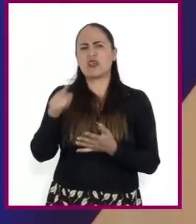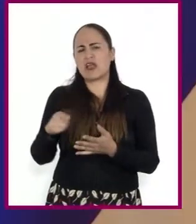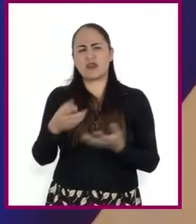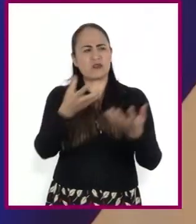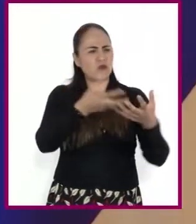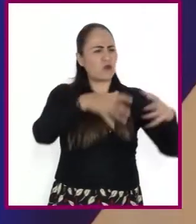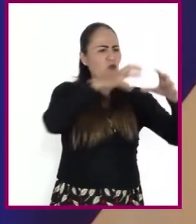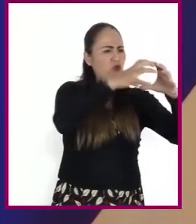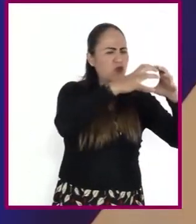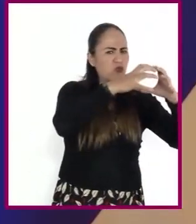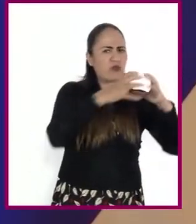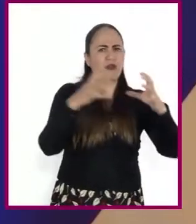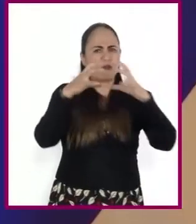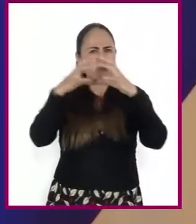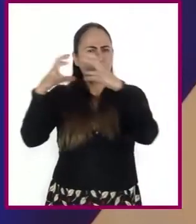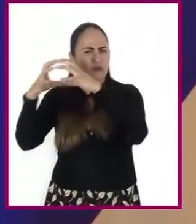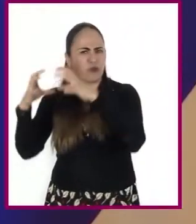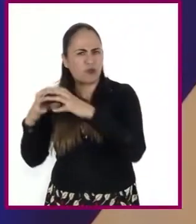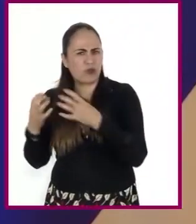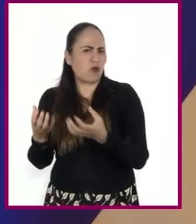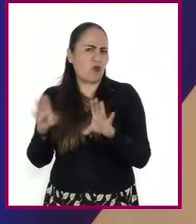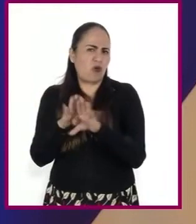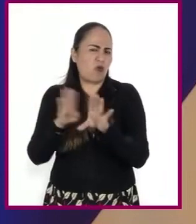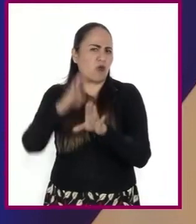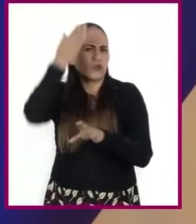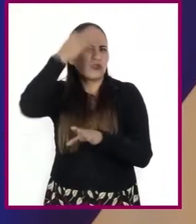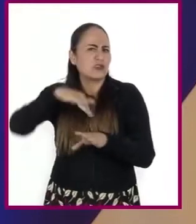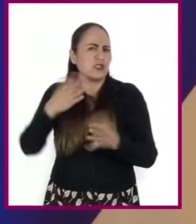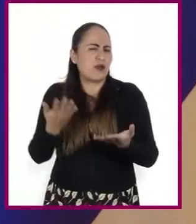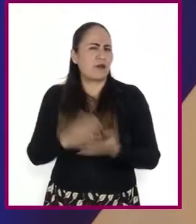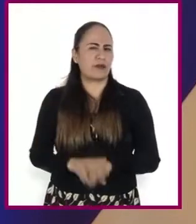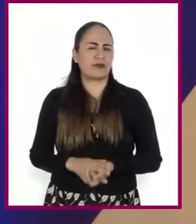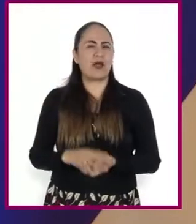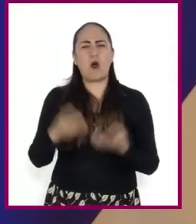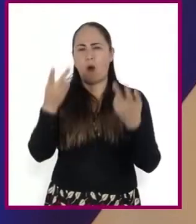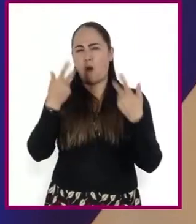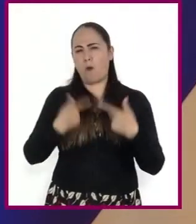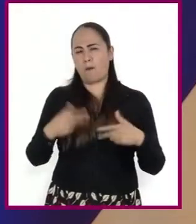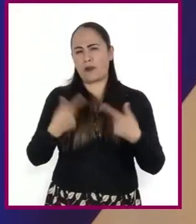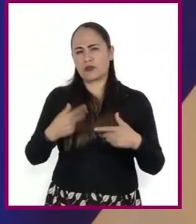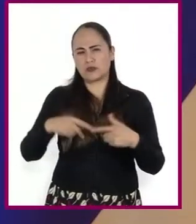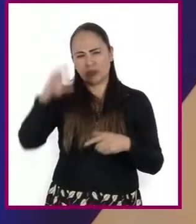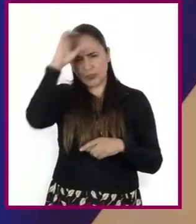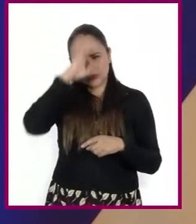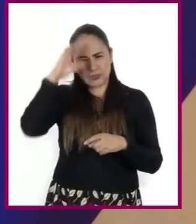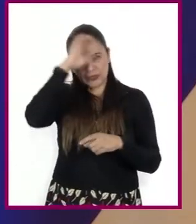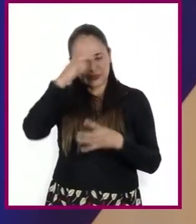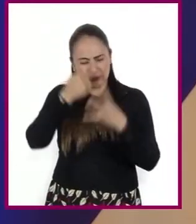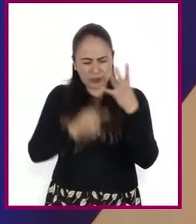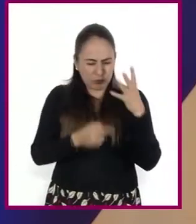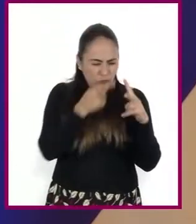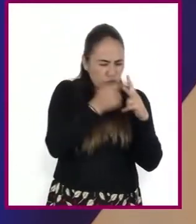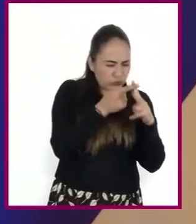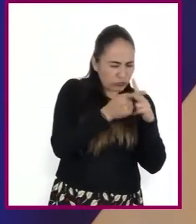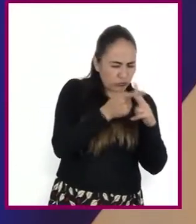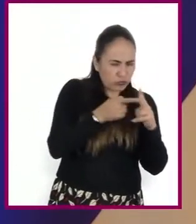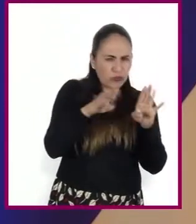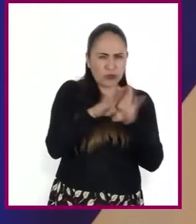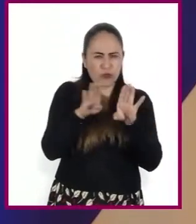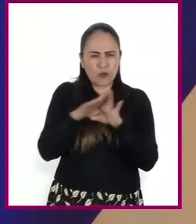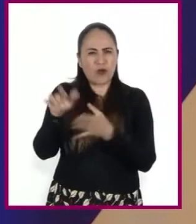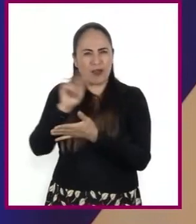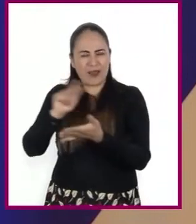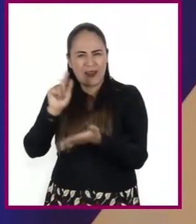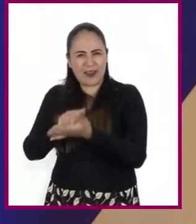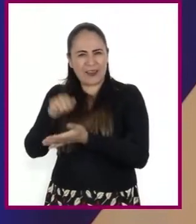astros? Para eso, los científicos han calculado la gravedad en cada astro usando la fórmula de la ley de